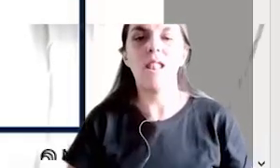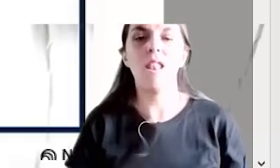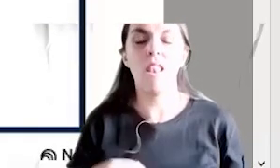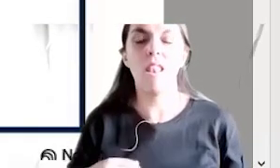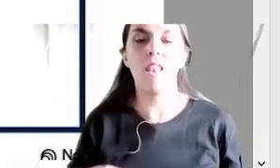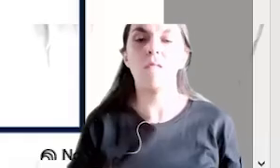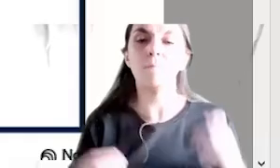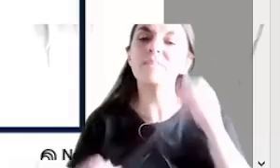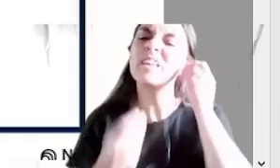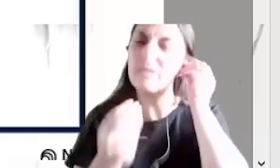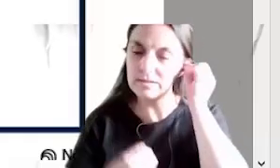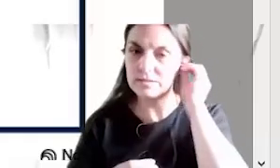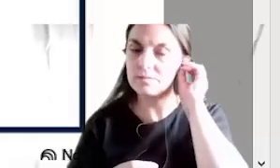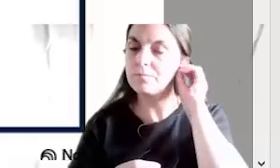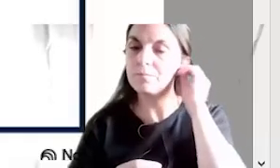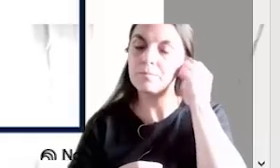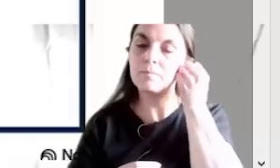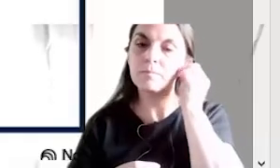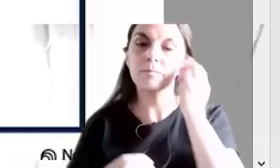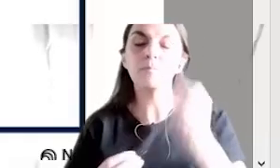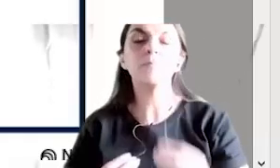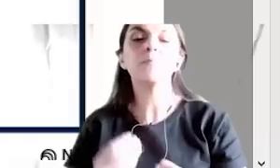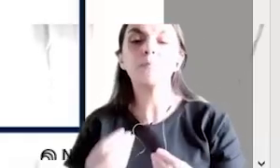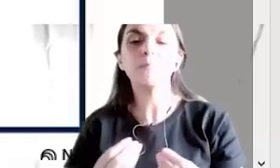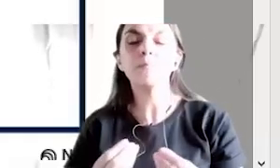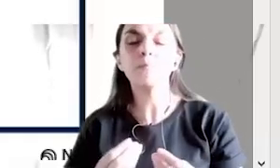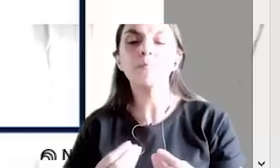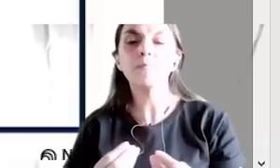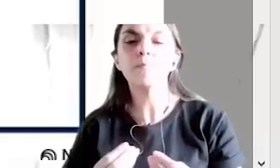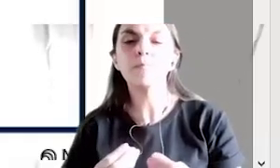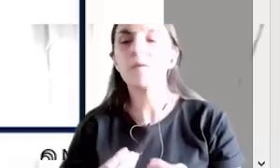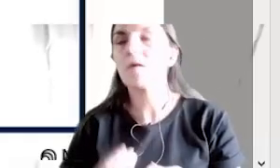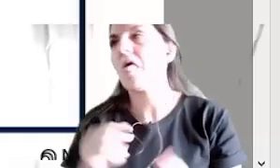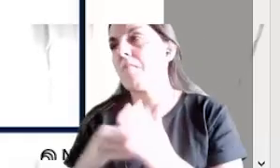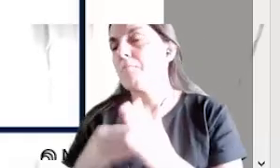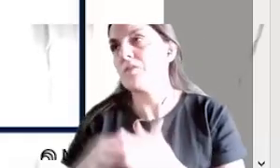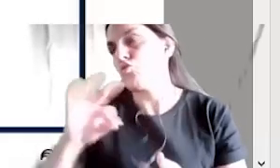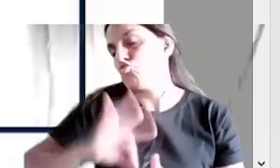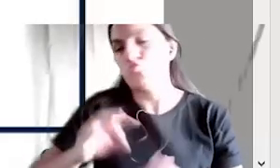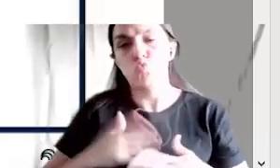Ahí nuevamente el criterio es el criterio de percibido.